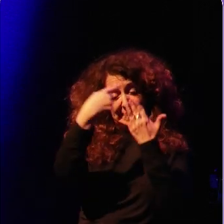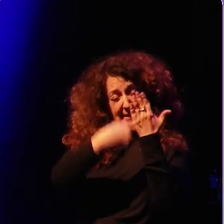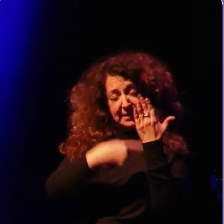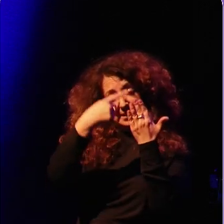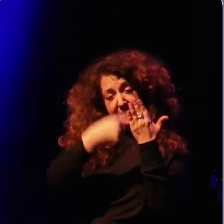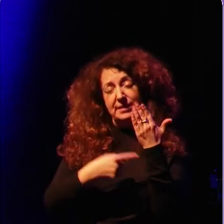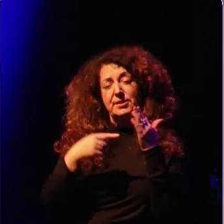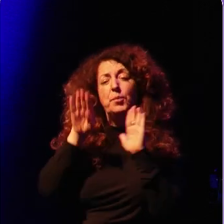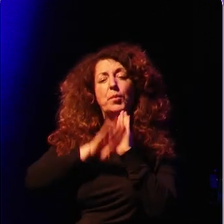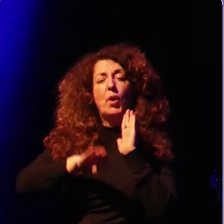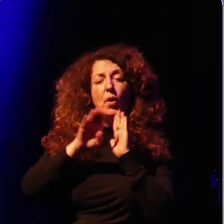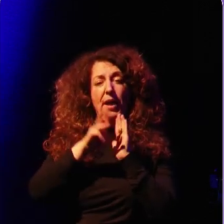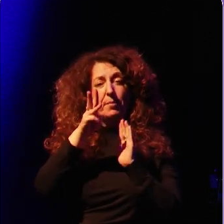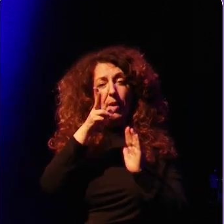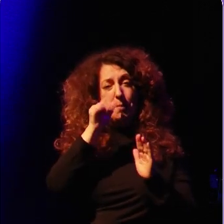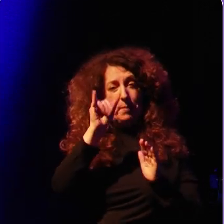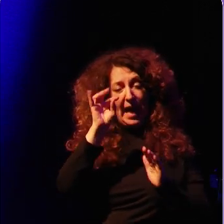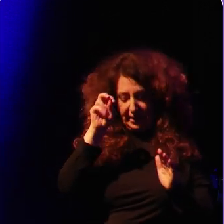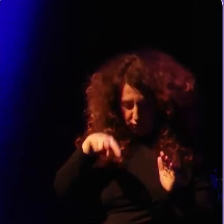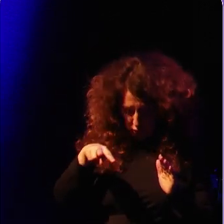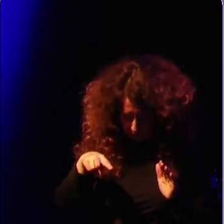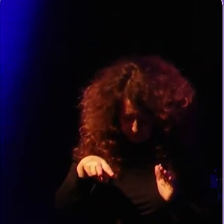podría...